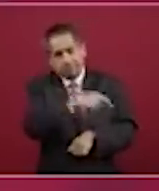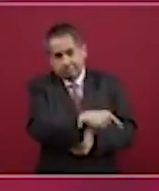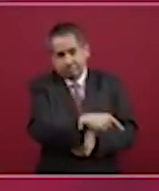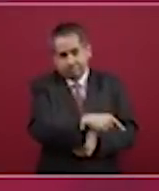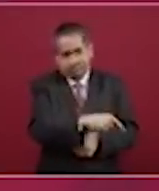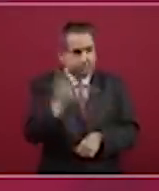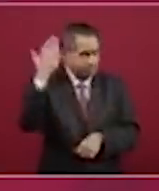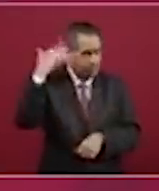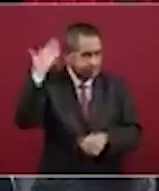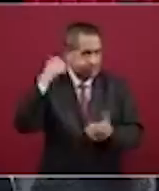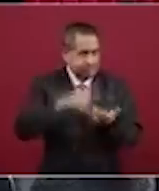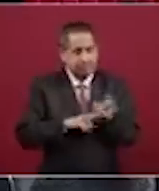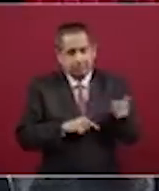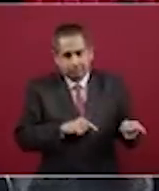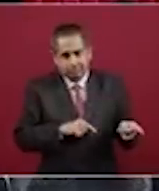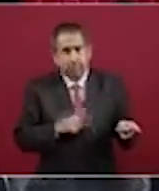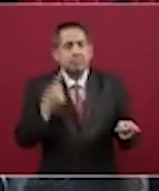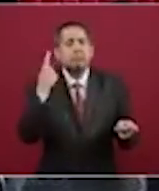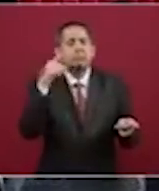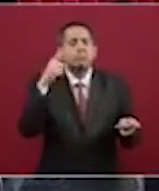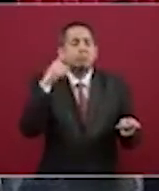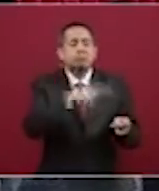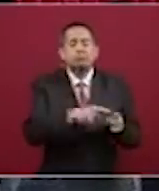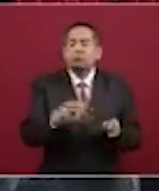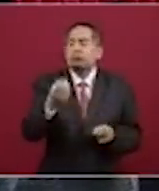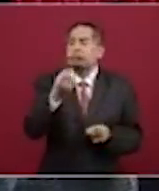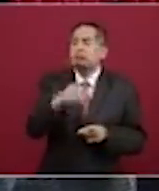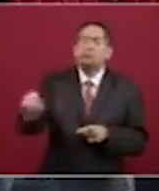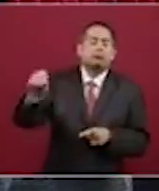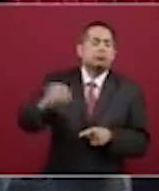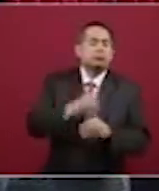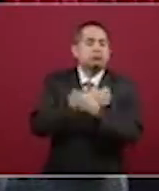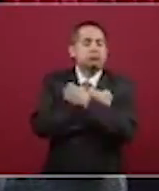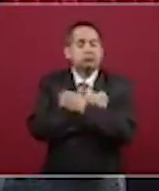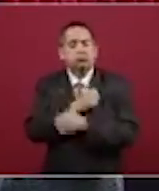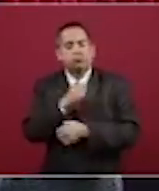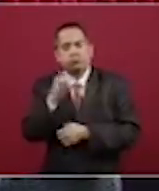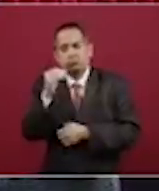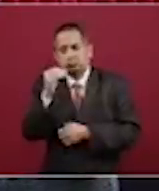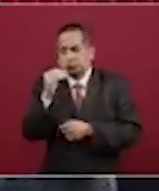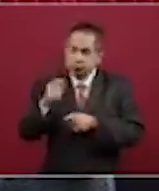para que la educación fuese obligatoria,